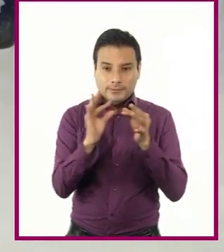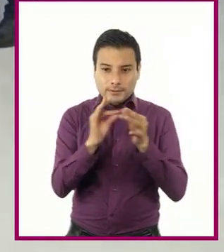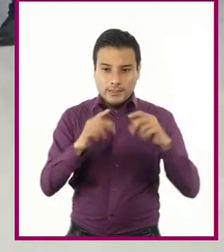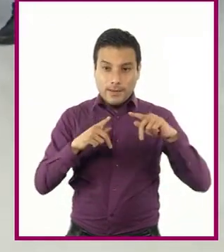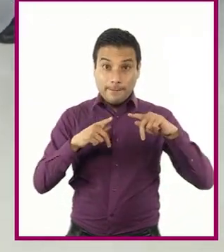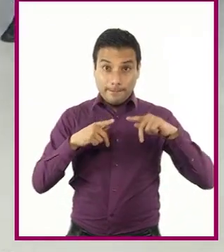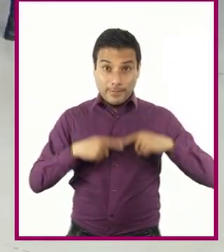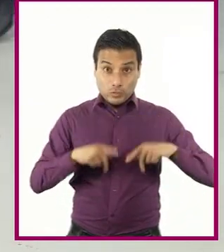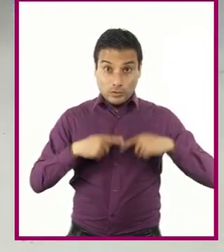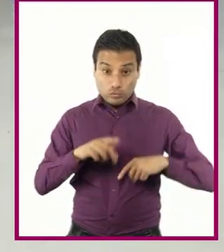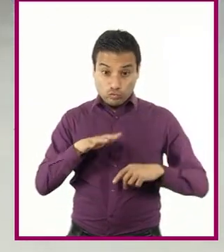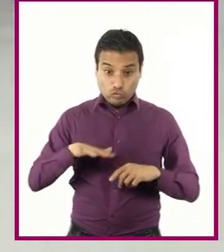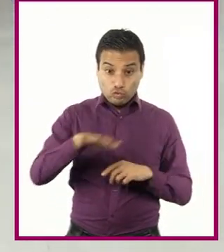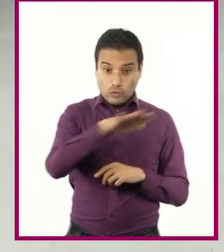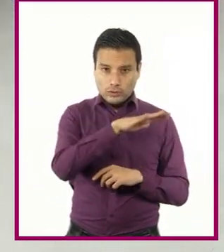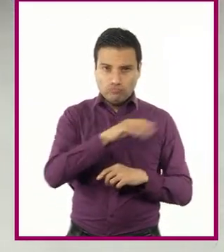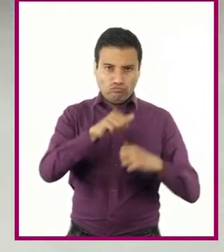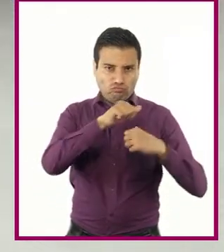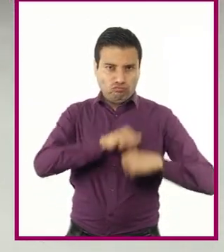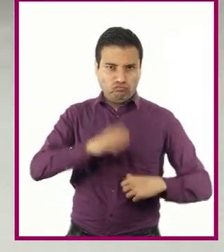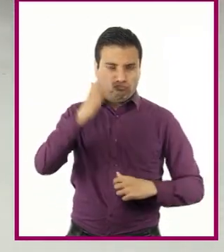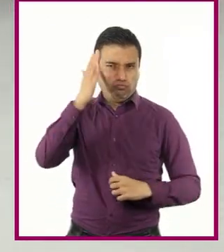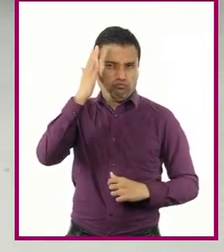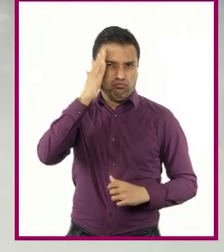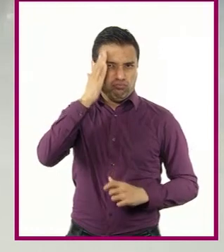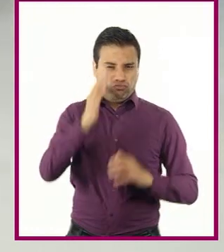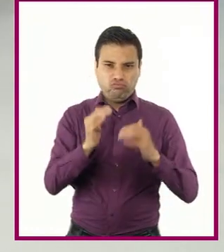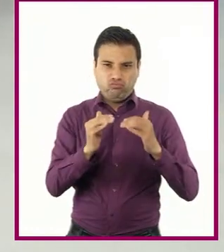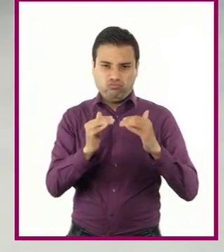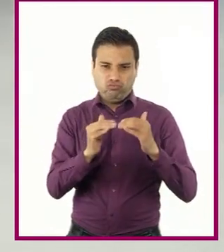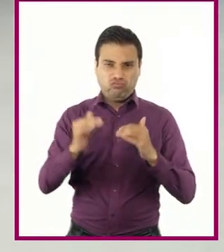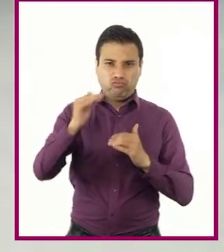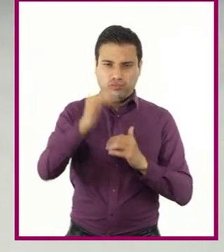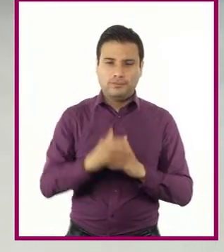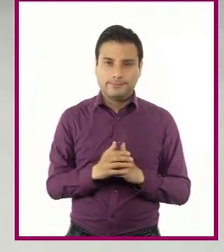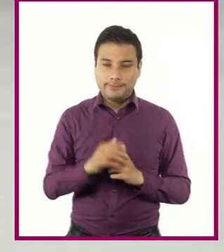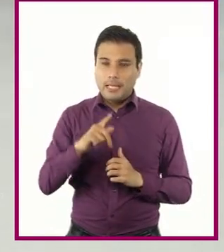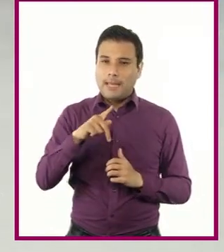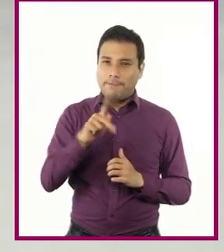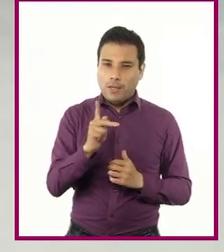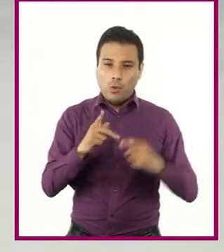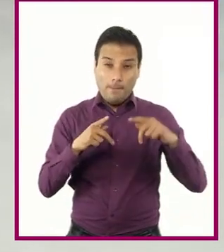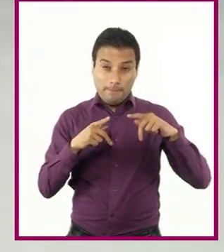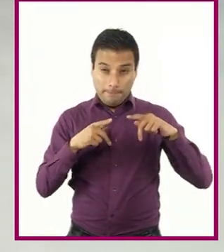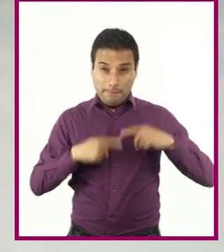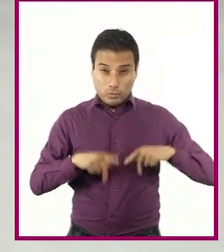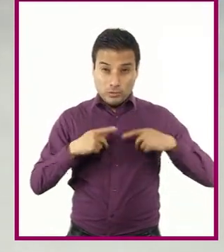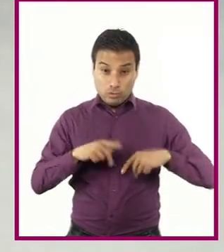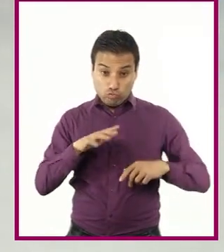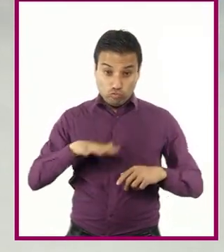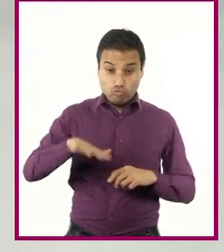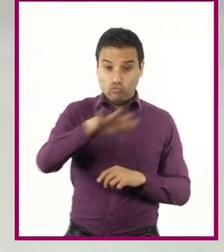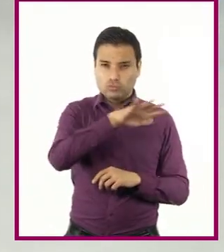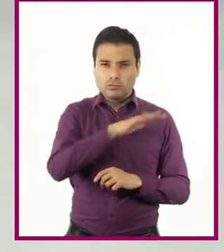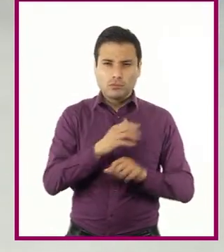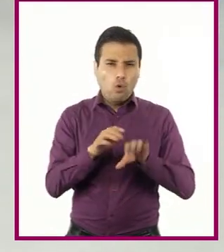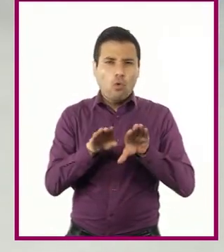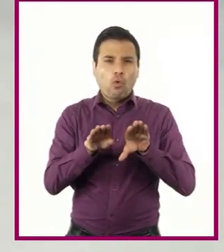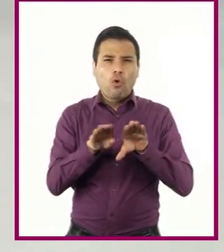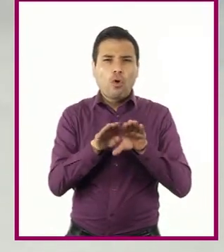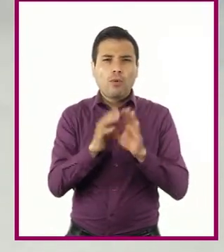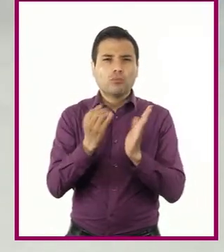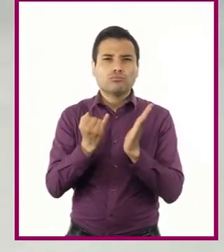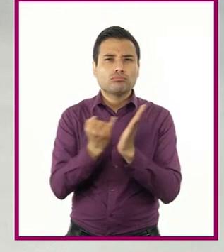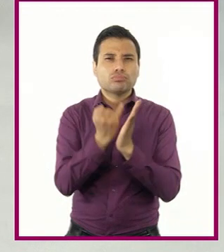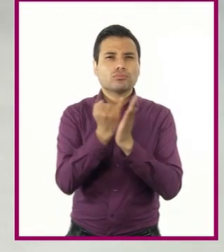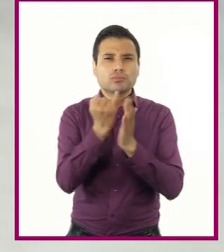quien posee el poder supremo o máximo en el gobierno. Sin embargo, como el pueblo requiere elegir representantes para ejercer